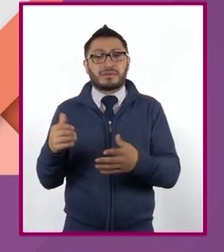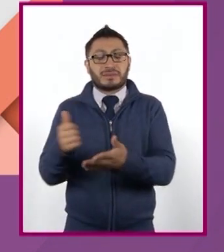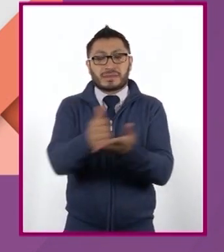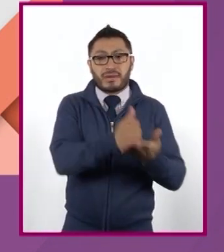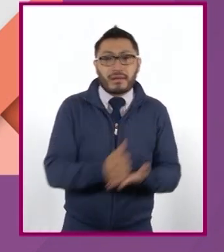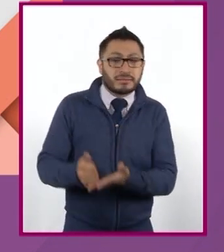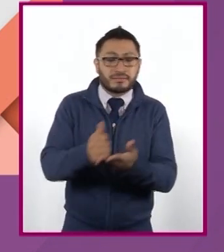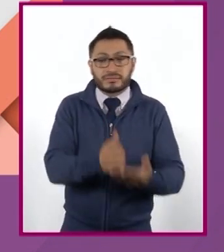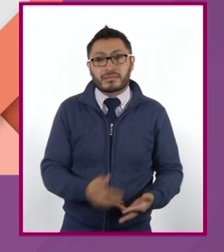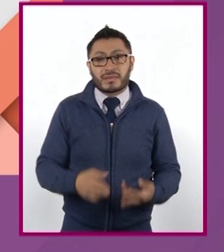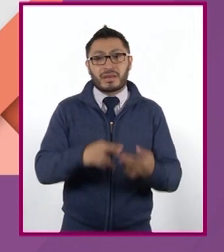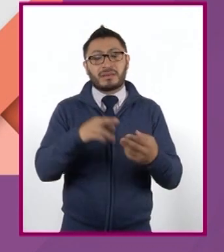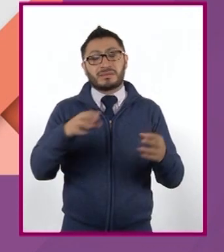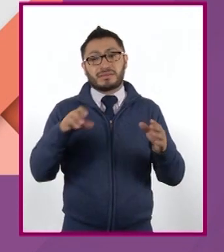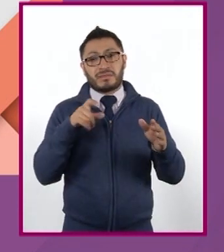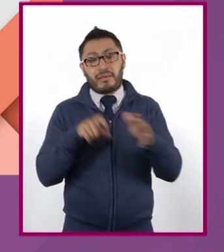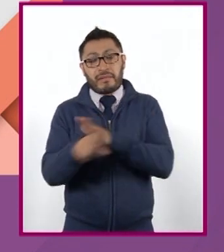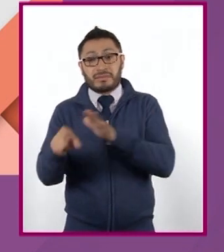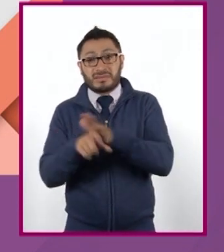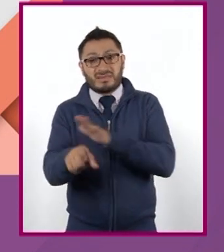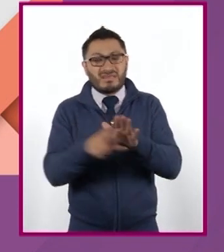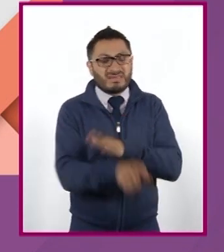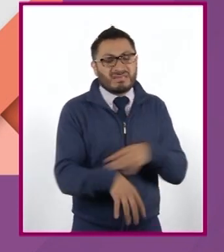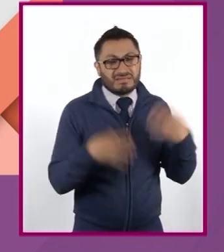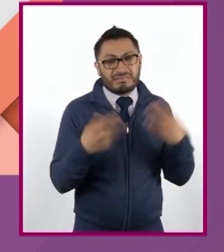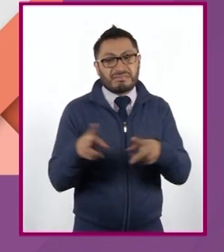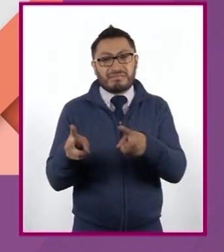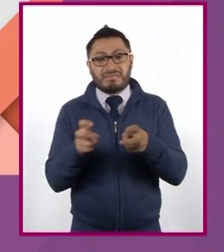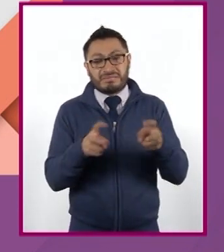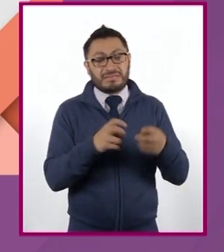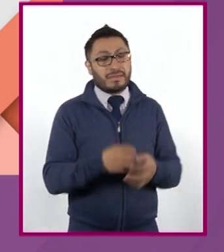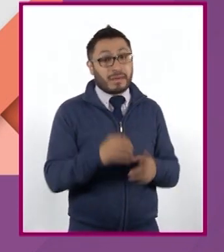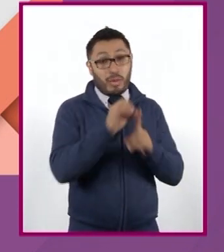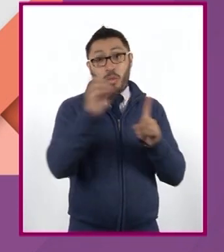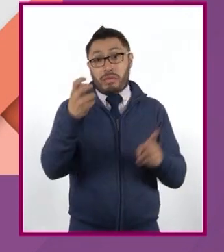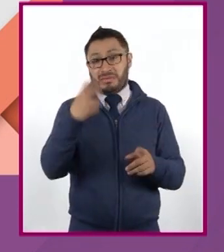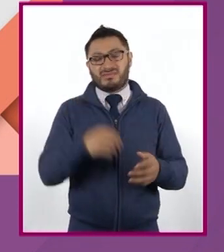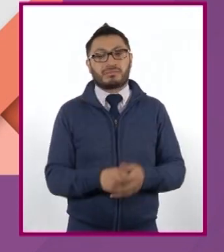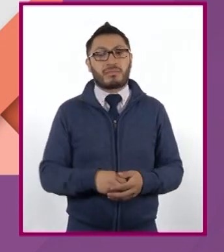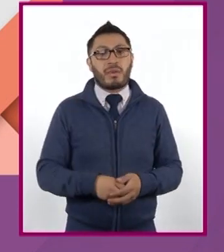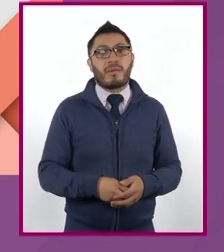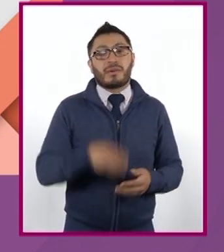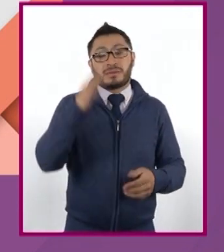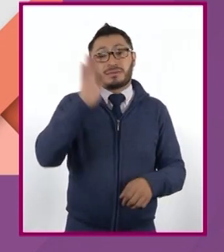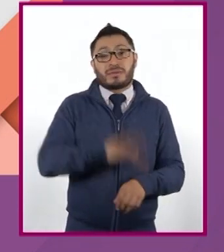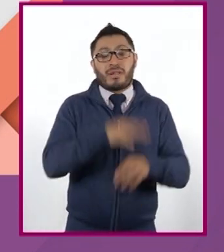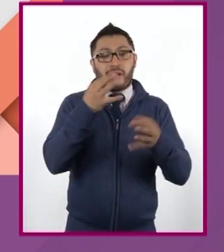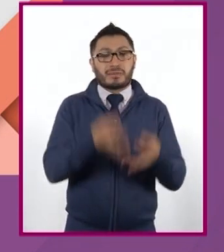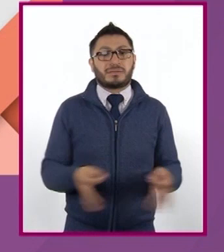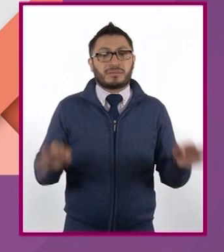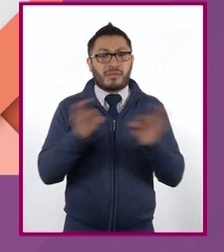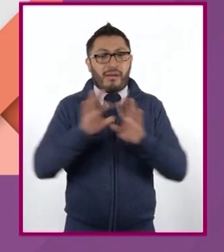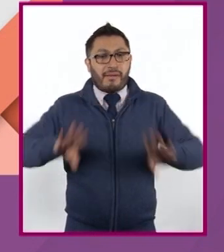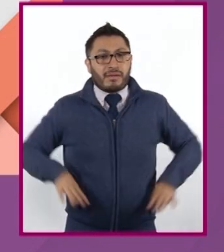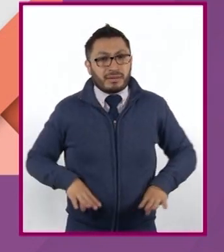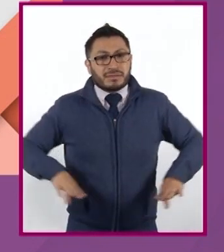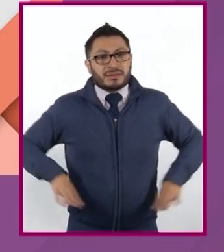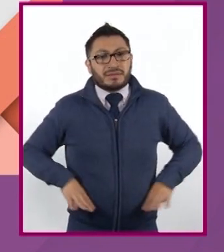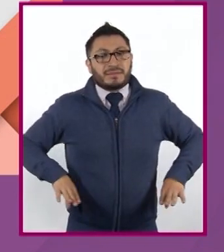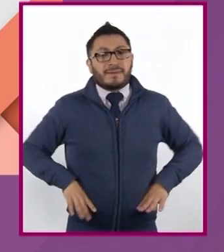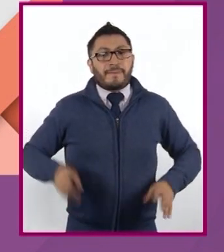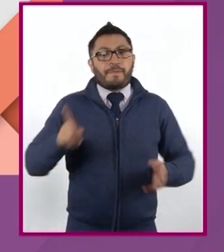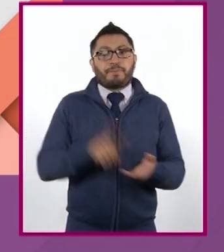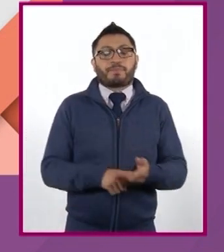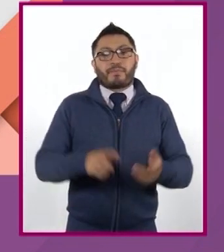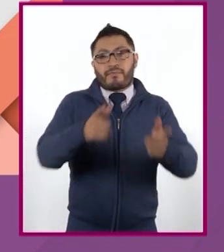las redes del crimen organizado. Esta es la principal característica que atraviesa a